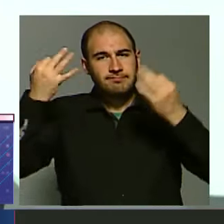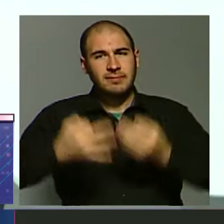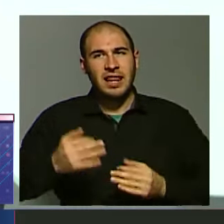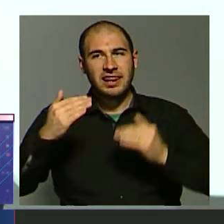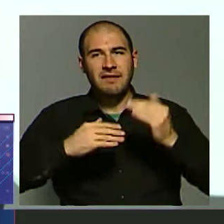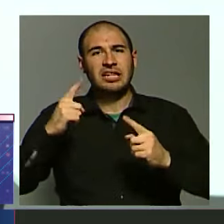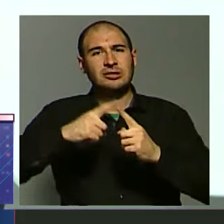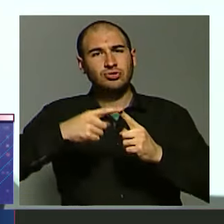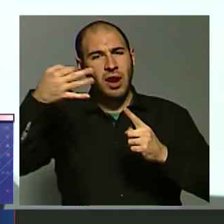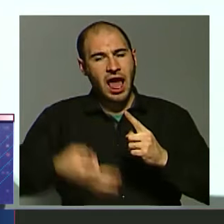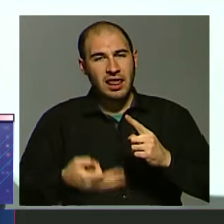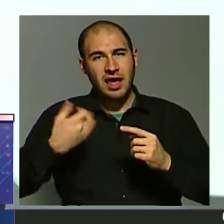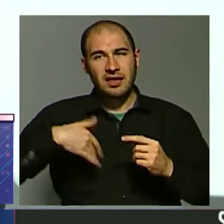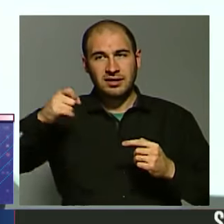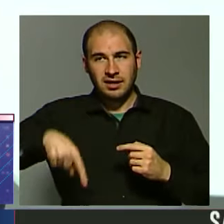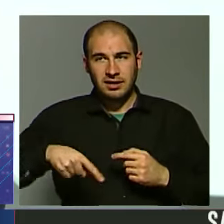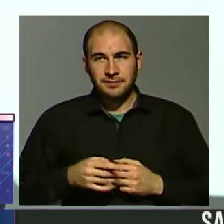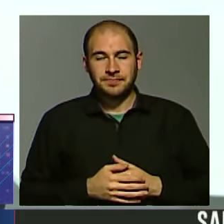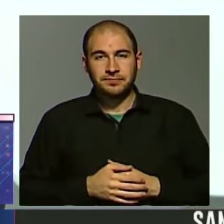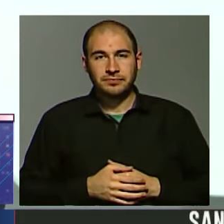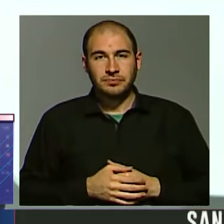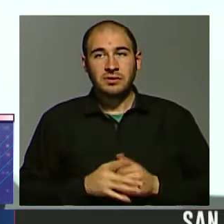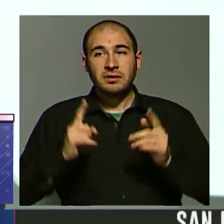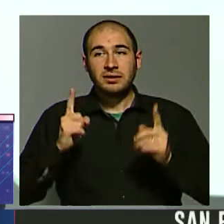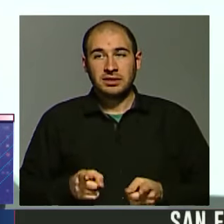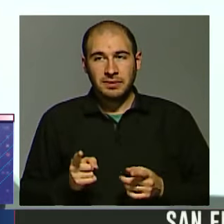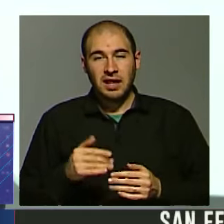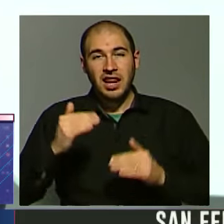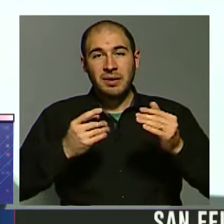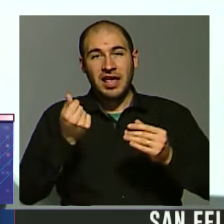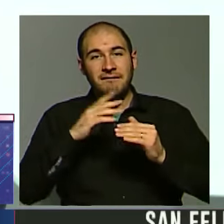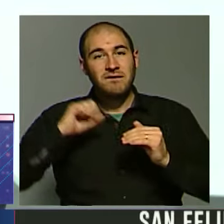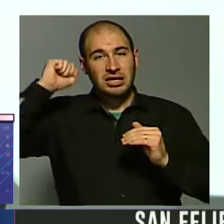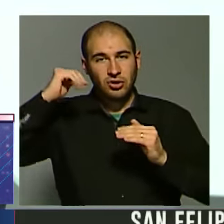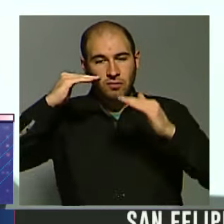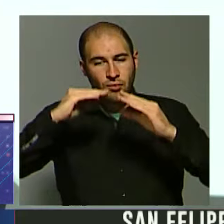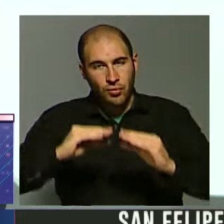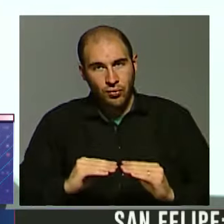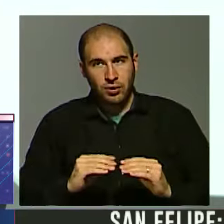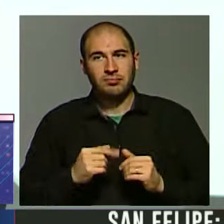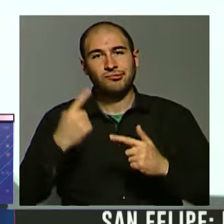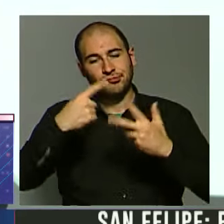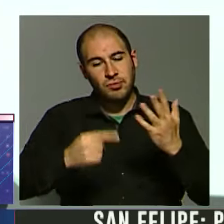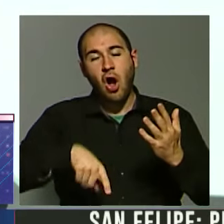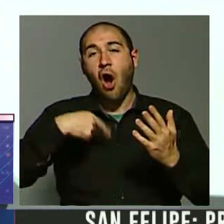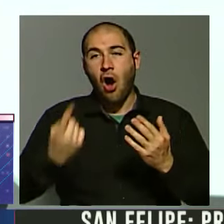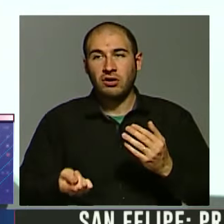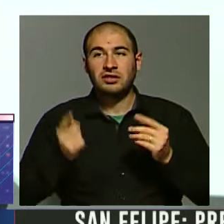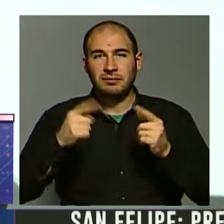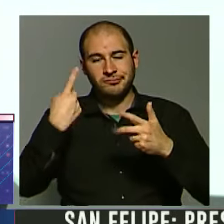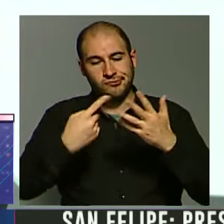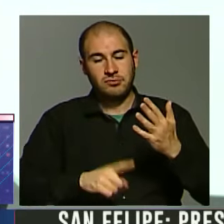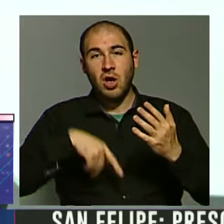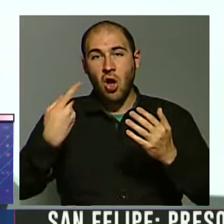nivel institucional en el país y evidentemente también niveles de inflación relativamente bajos, entre otras variables